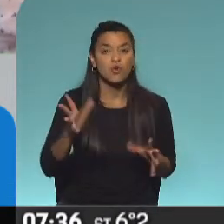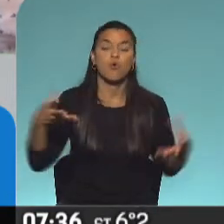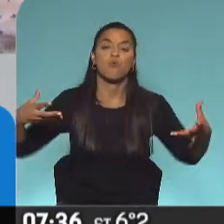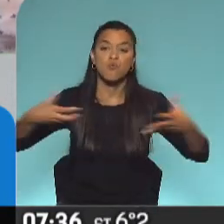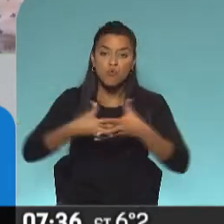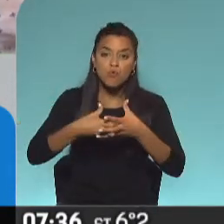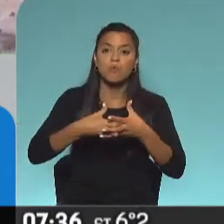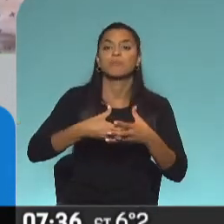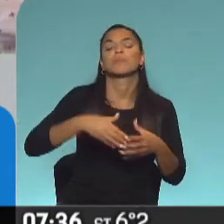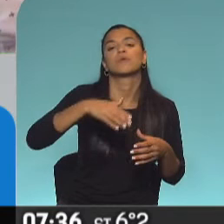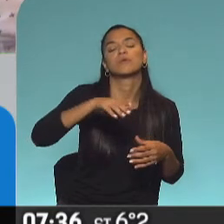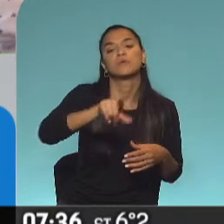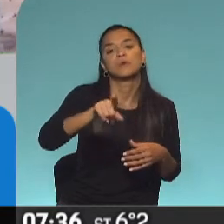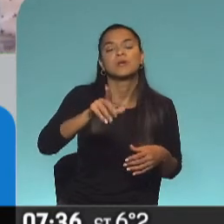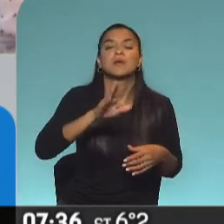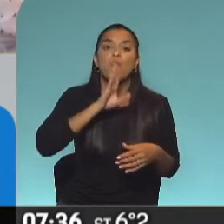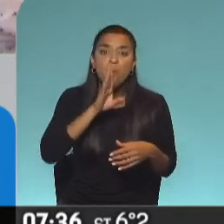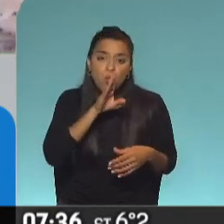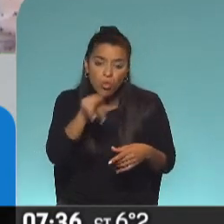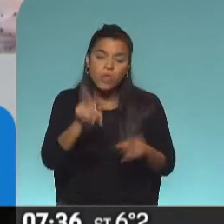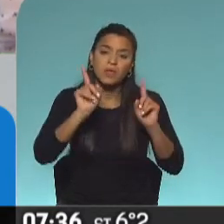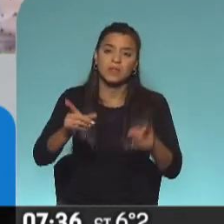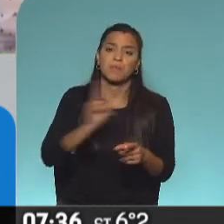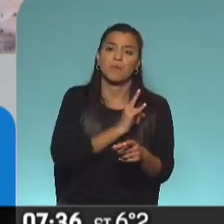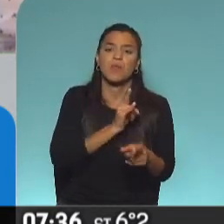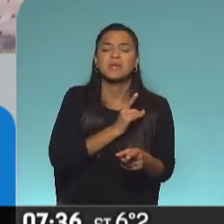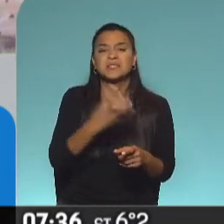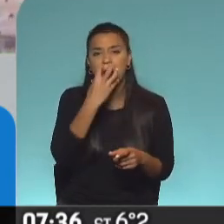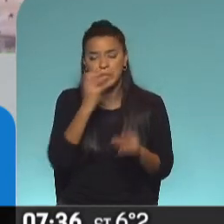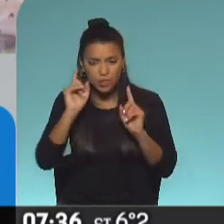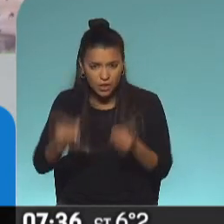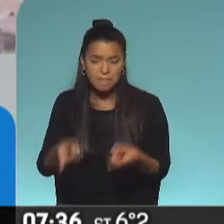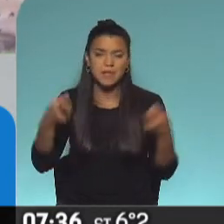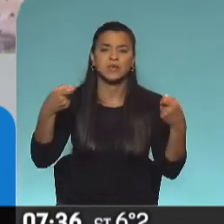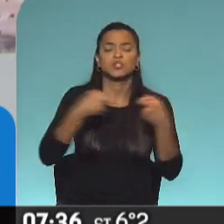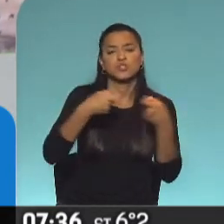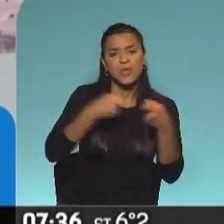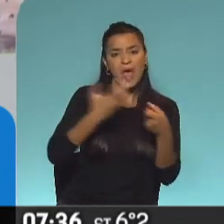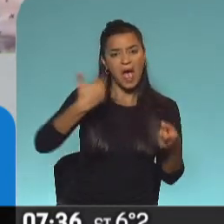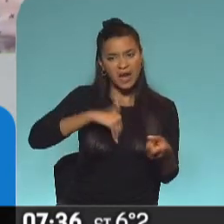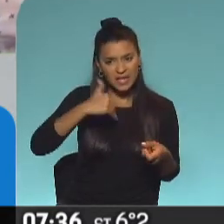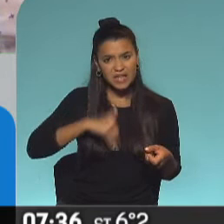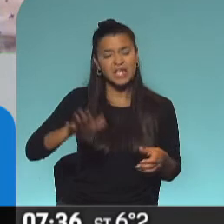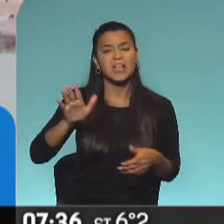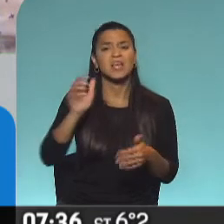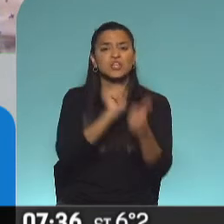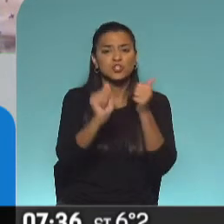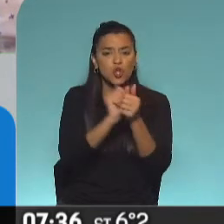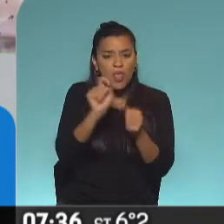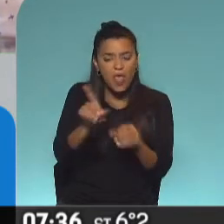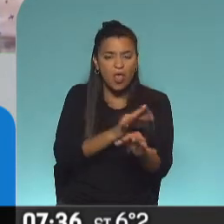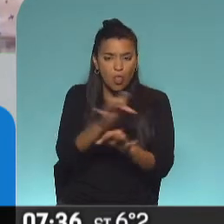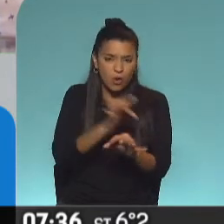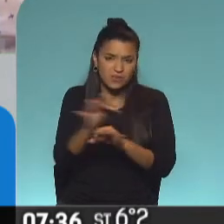agrupación Llamamiento Argentino Judío, la Universidad de General Sarmiento, también la Sociedad Argentina de Historia de la Educación,